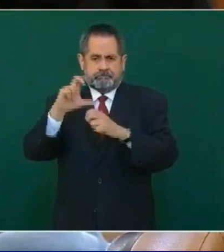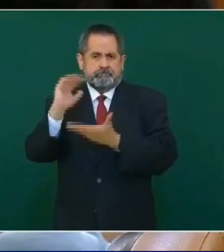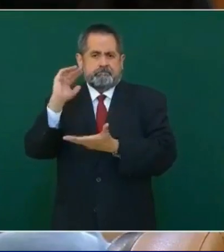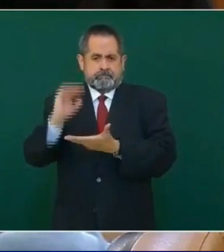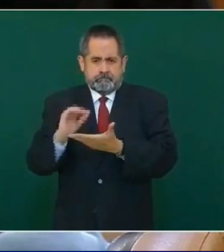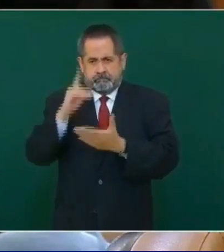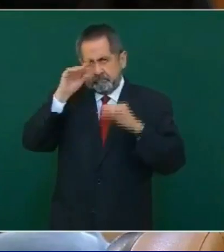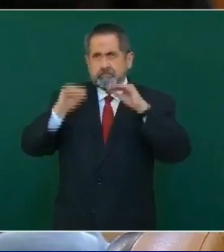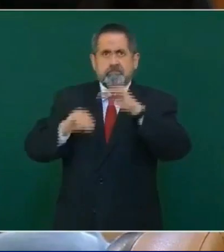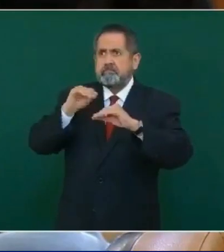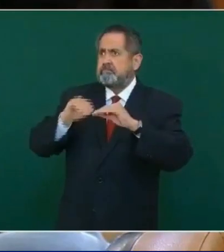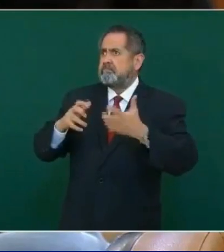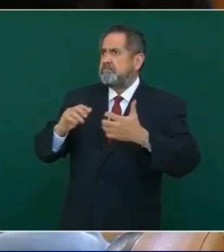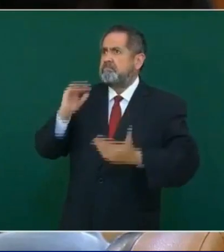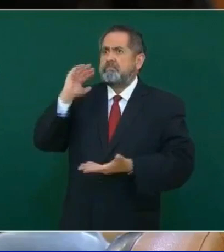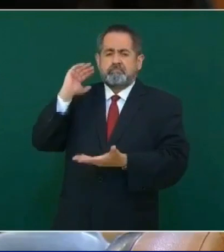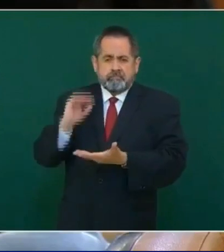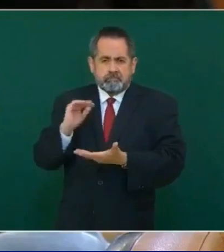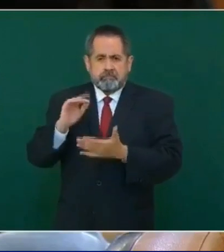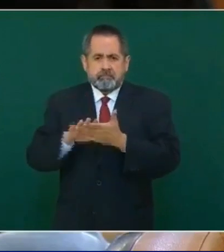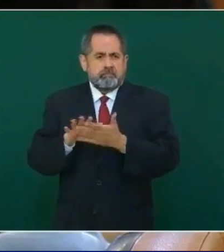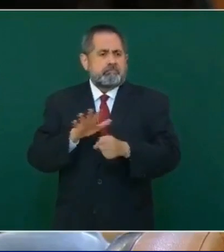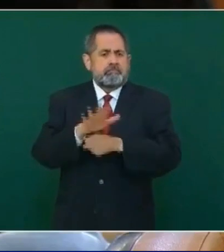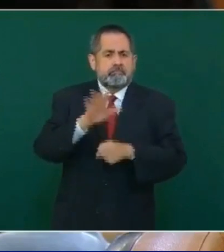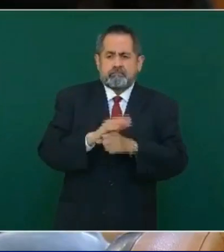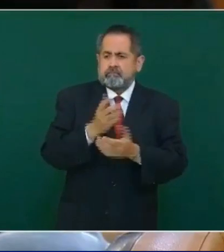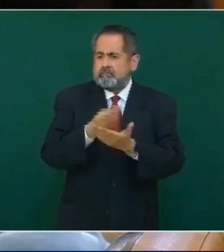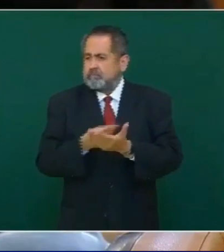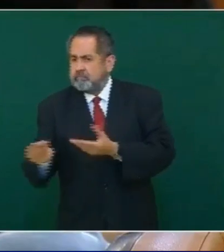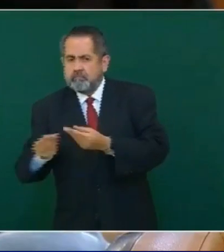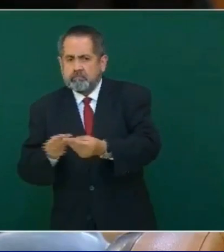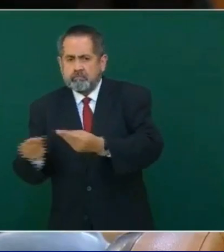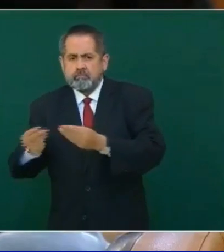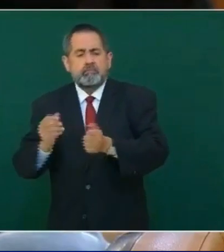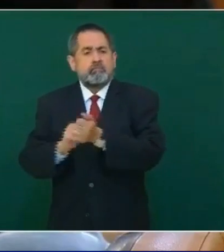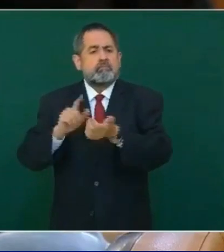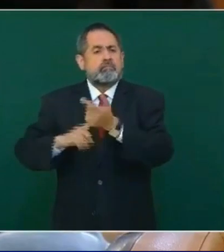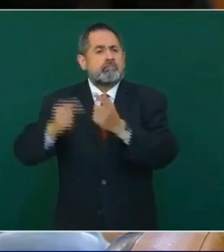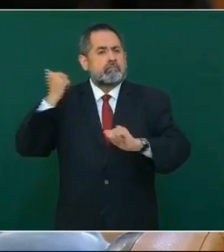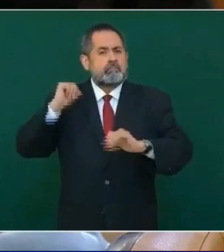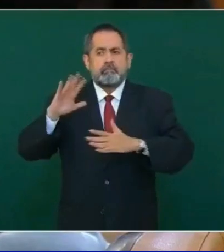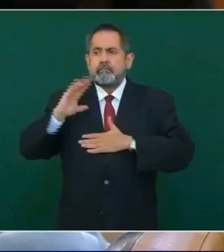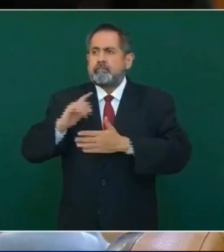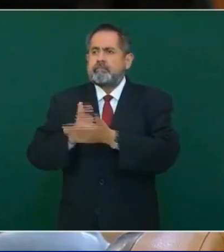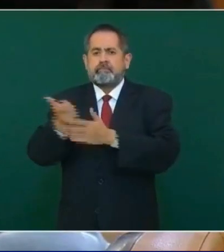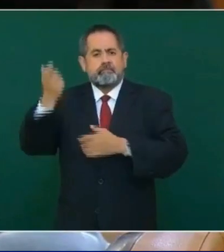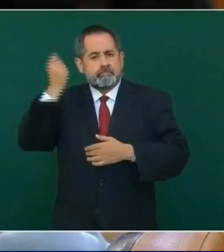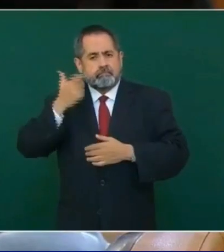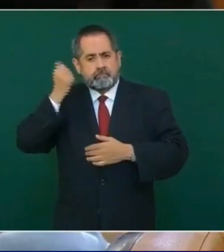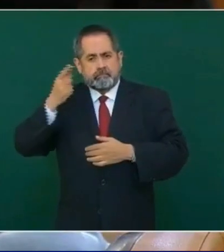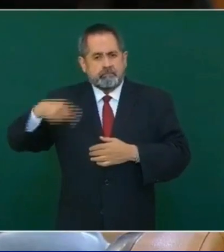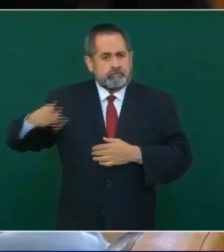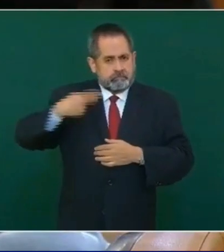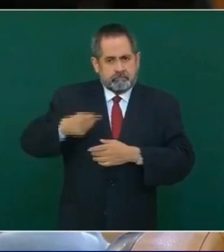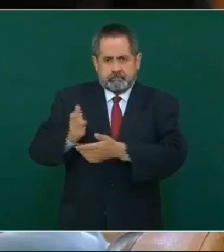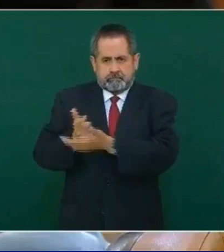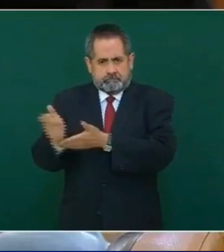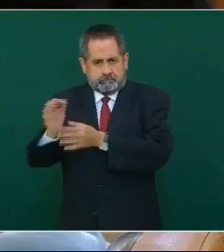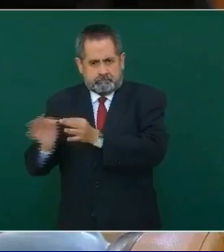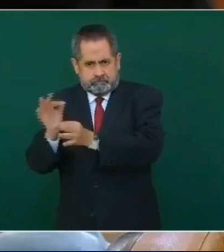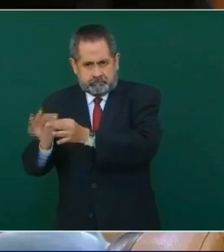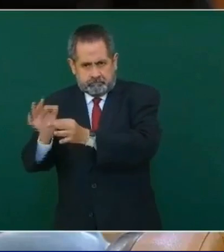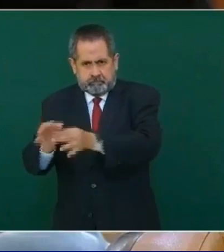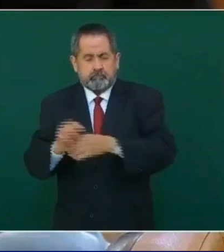de infraestructura, esto en gran medida para cubrir pues los compromisos que tiene con las pensiones de los trabajadores.